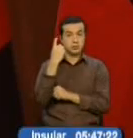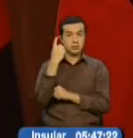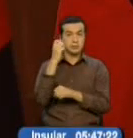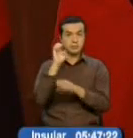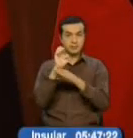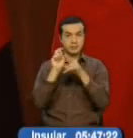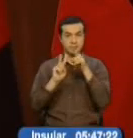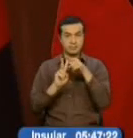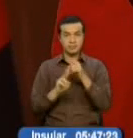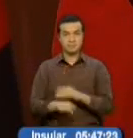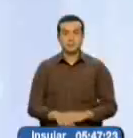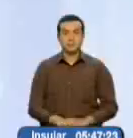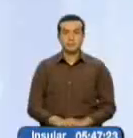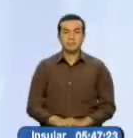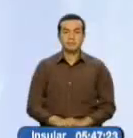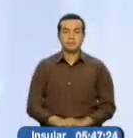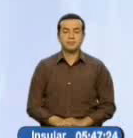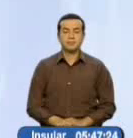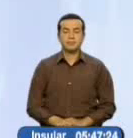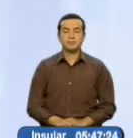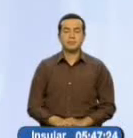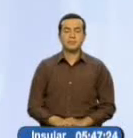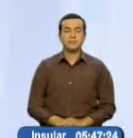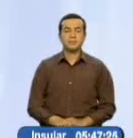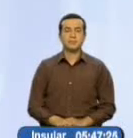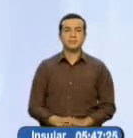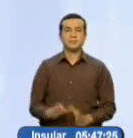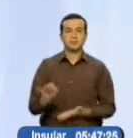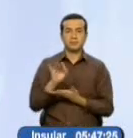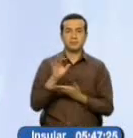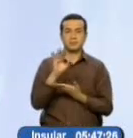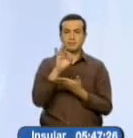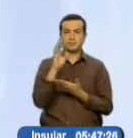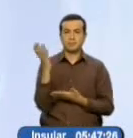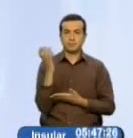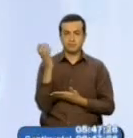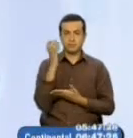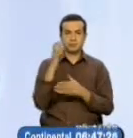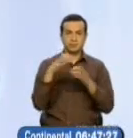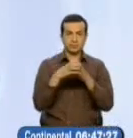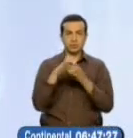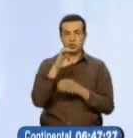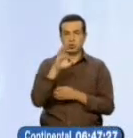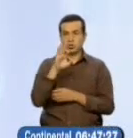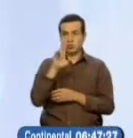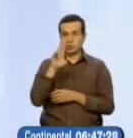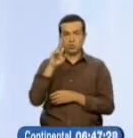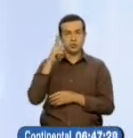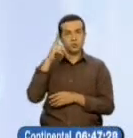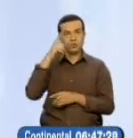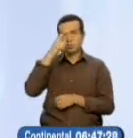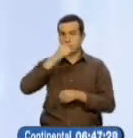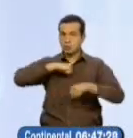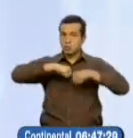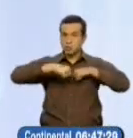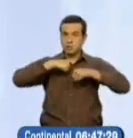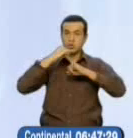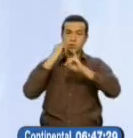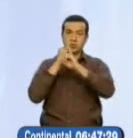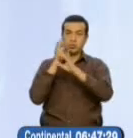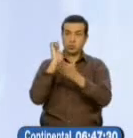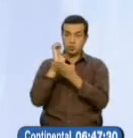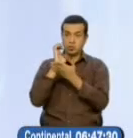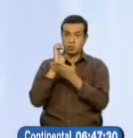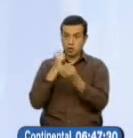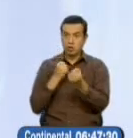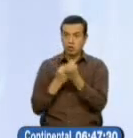Gálvez, Ecuador TV. Representantes de jubilados y de la Central Unitaria de Trabajadores defienden la gestión de las autoridades del Instituto Ecuatoriano